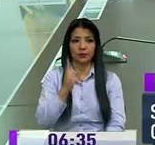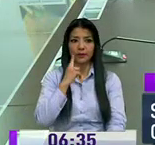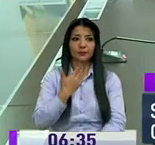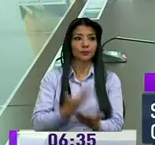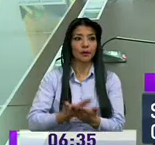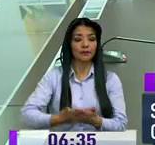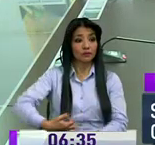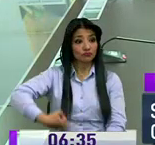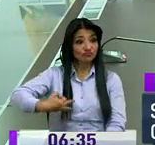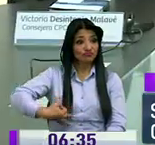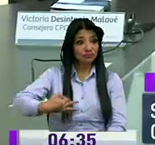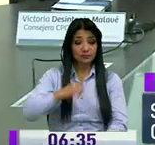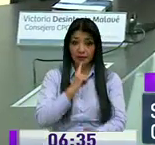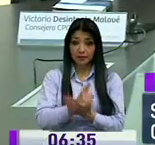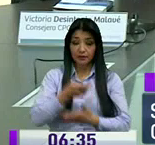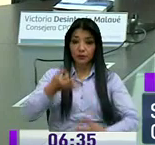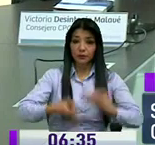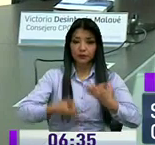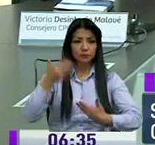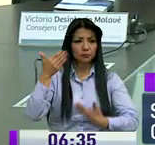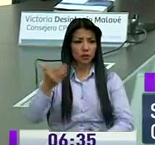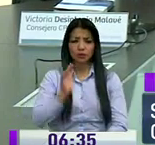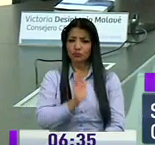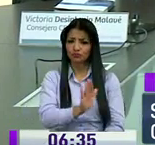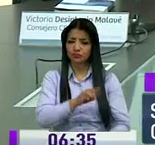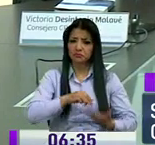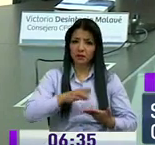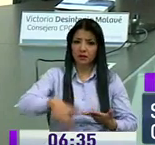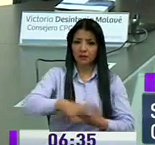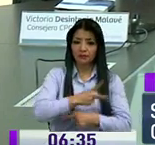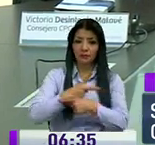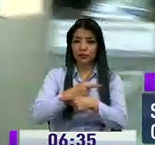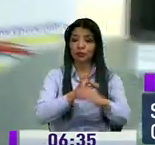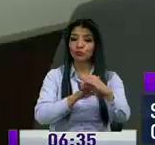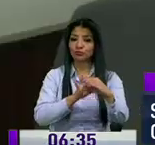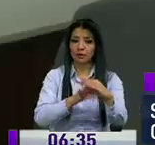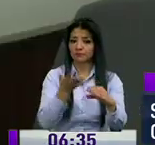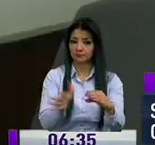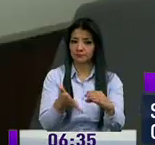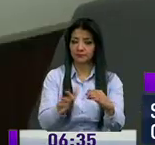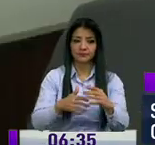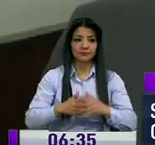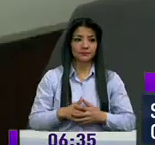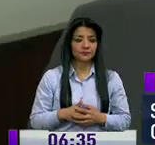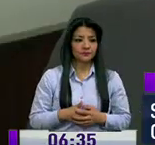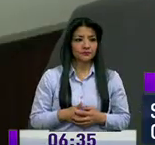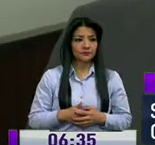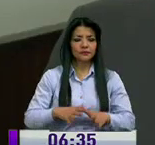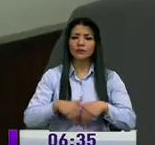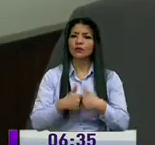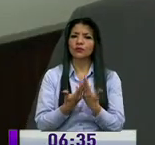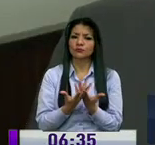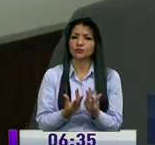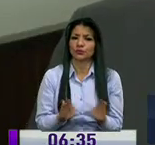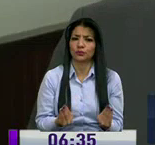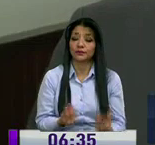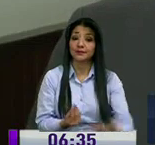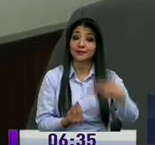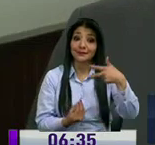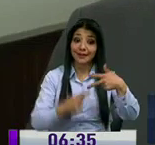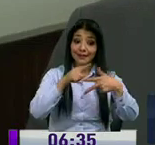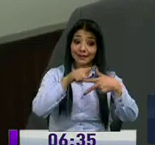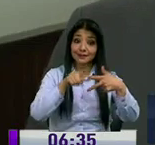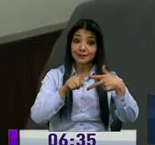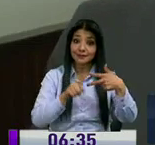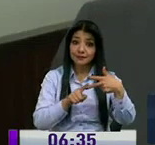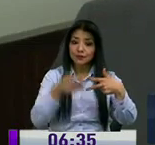causales suficientes para enjuiciar políticamente a los miembros del Consejo de Participación. ¿Cómo van a resolver tres procesos acumulados